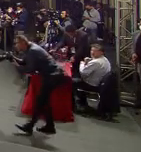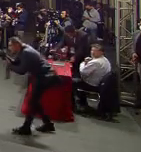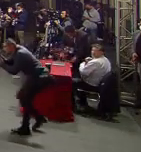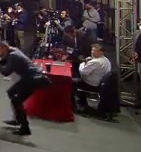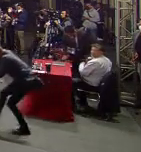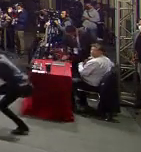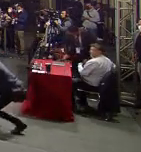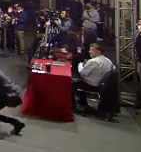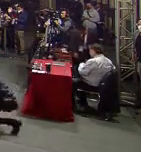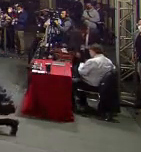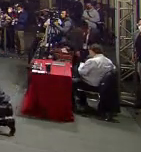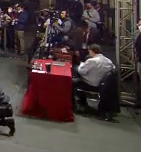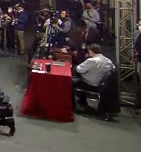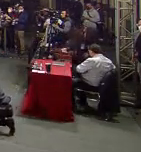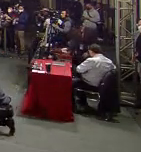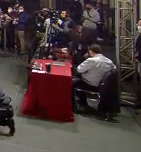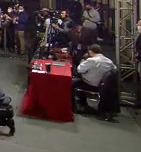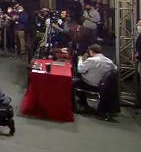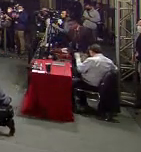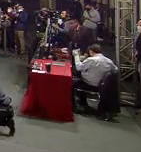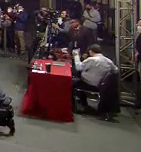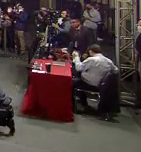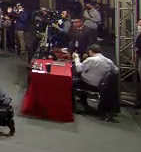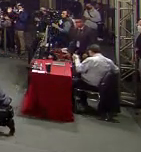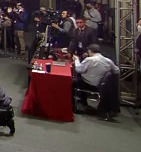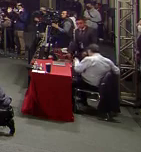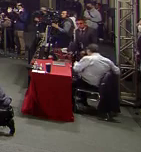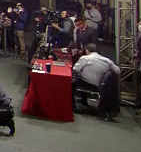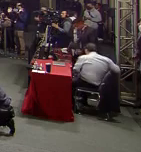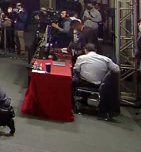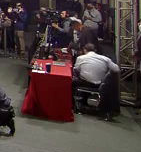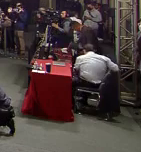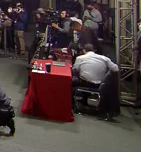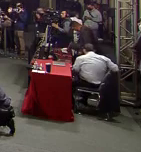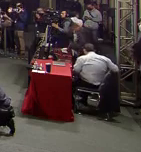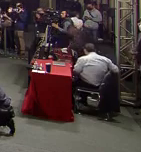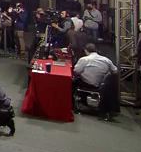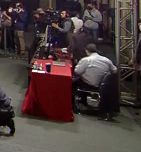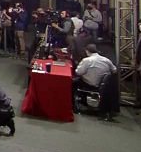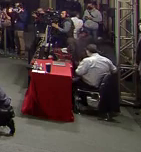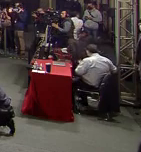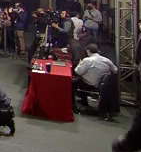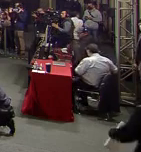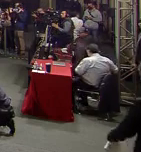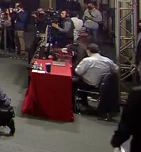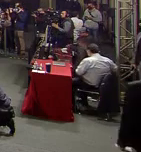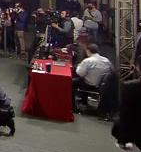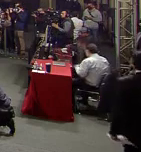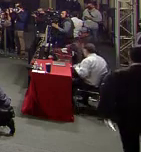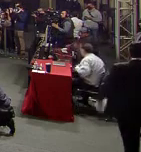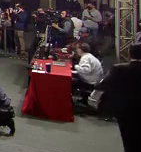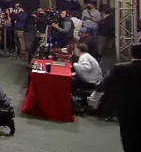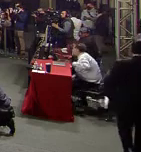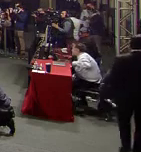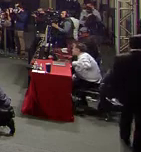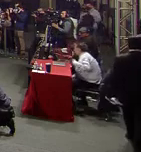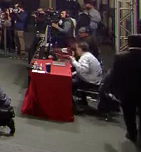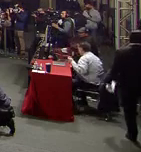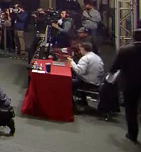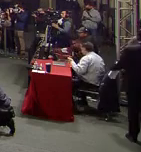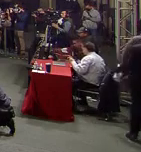también vamos a procurar que nos quede tiempo para contestar preguntas.